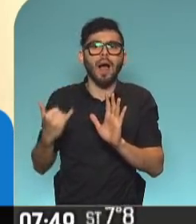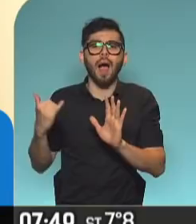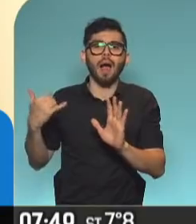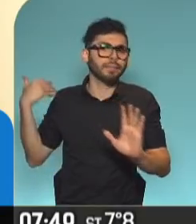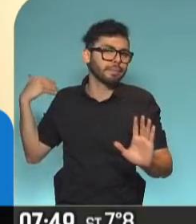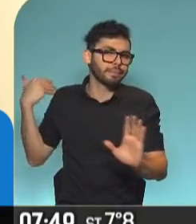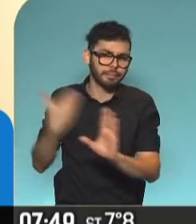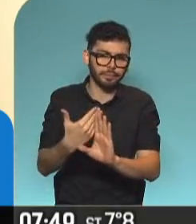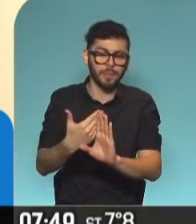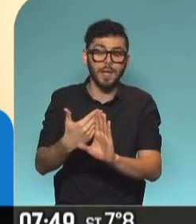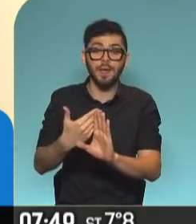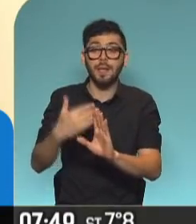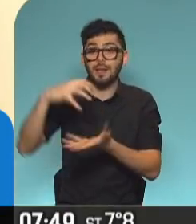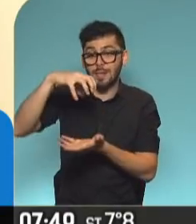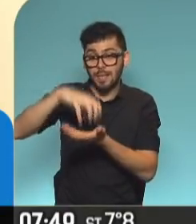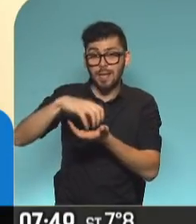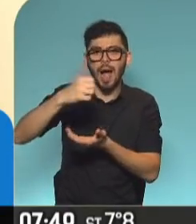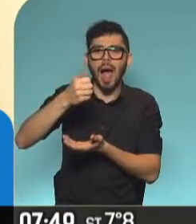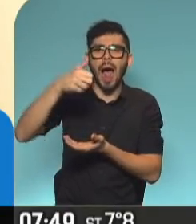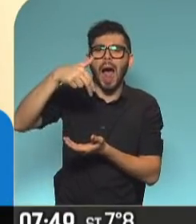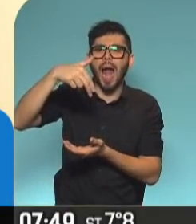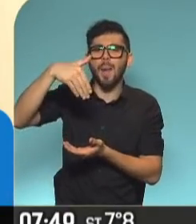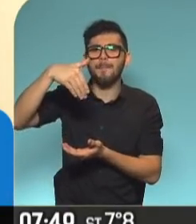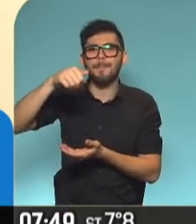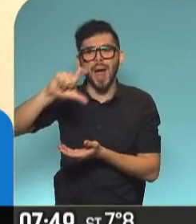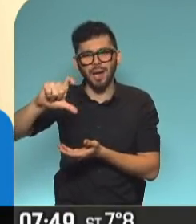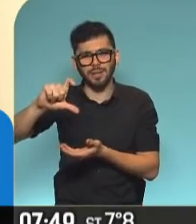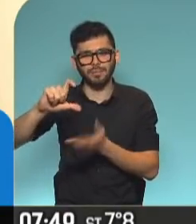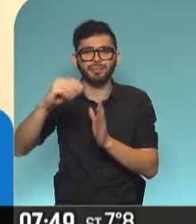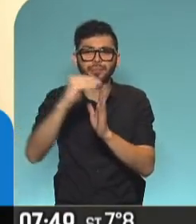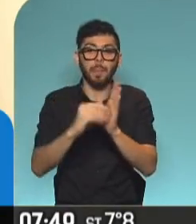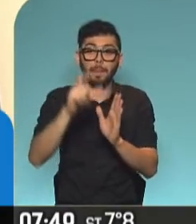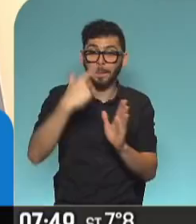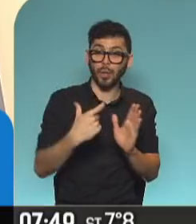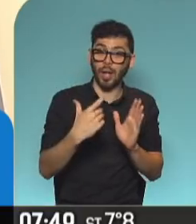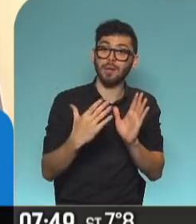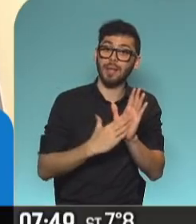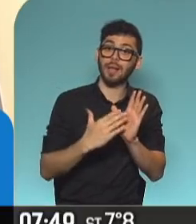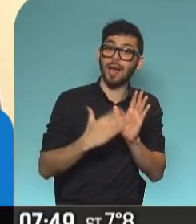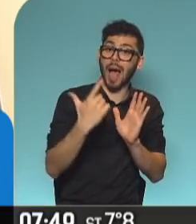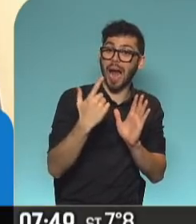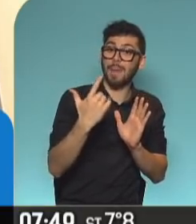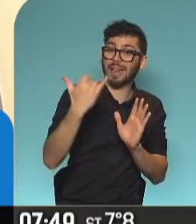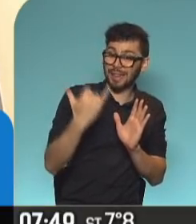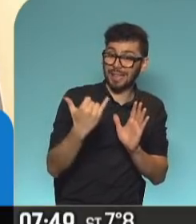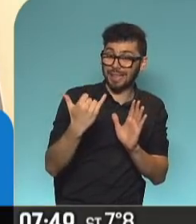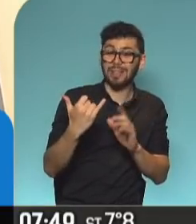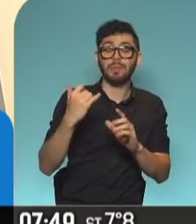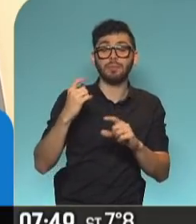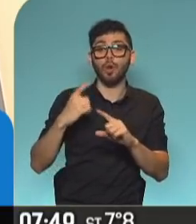Nacional de Materiales Controlados no solo se registran usuarios tenedores y portadores de armas de fuego, sino también todo